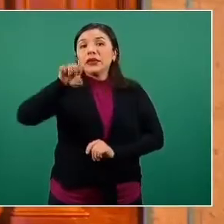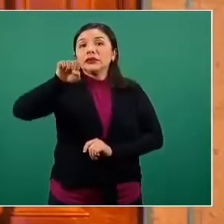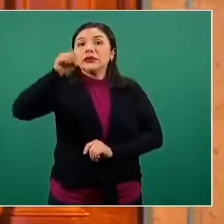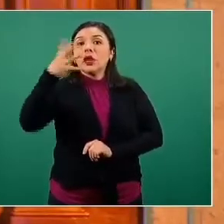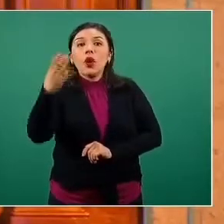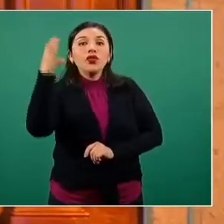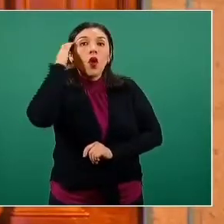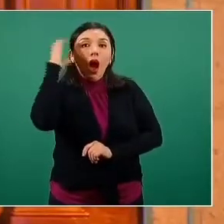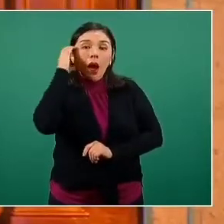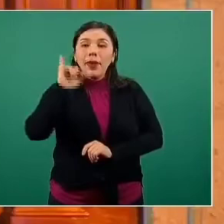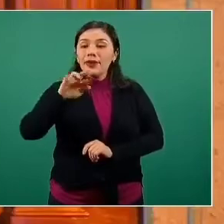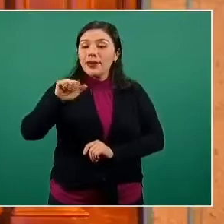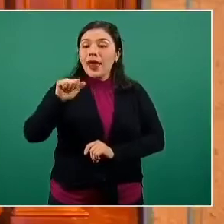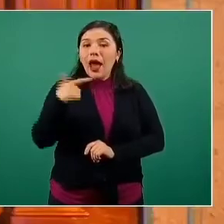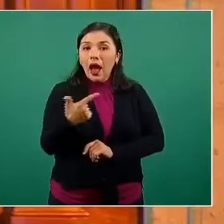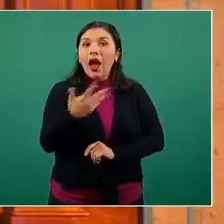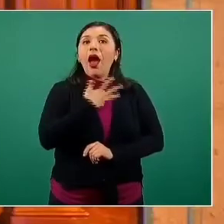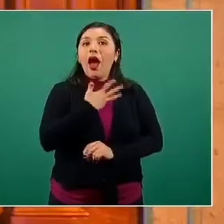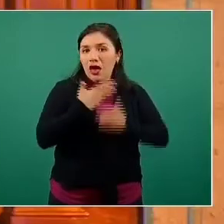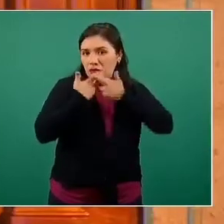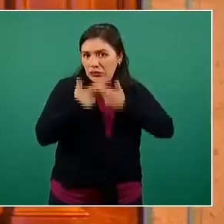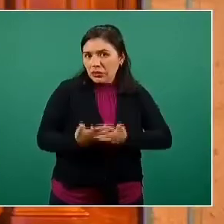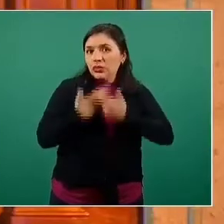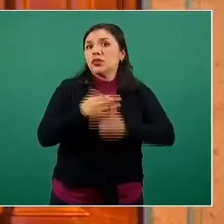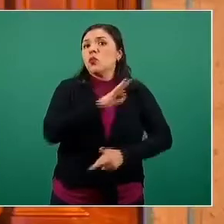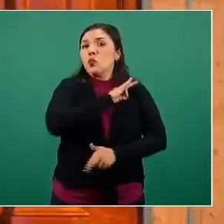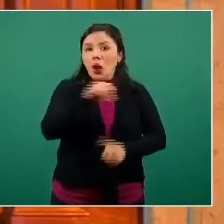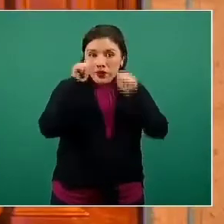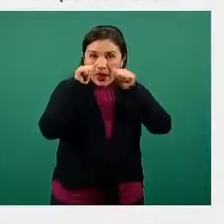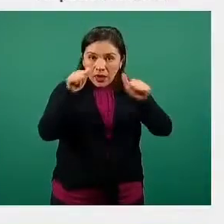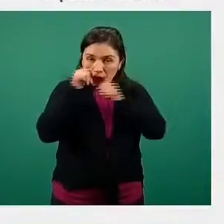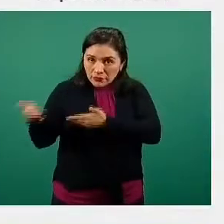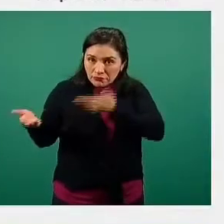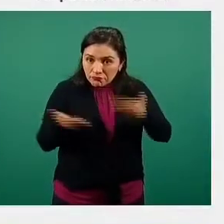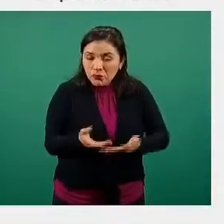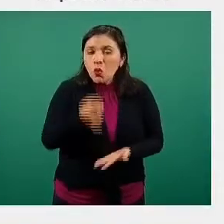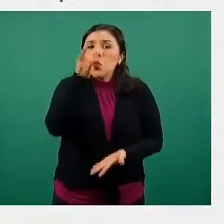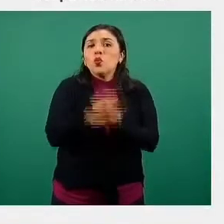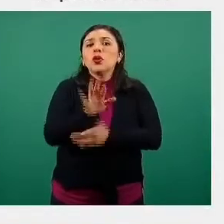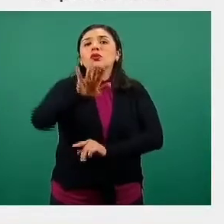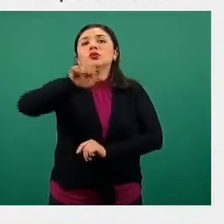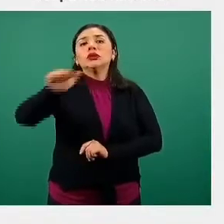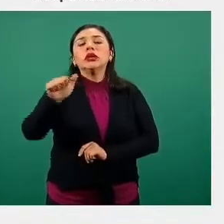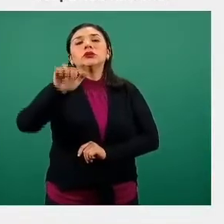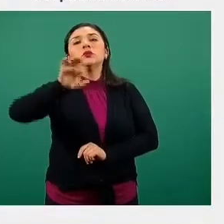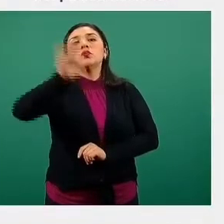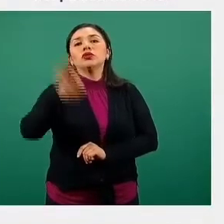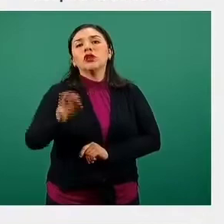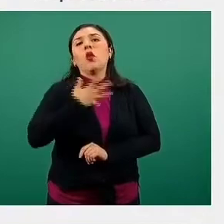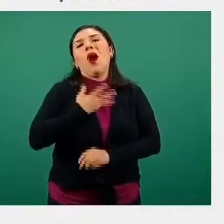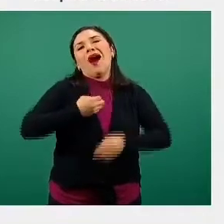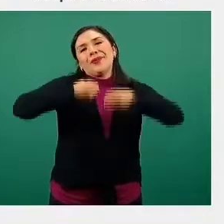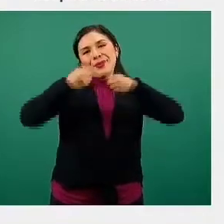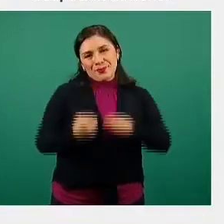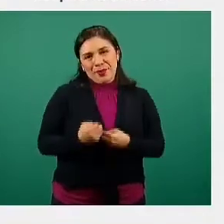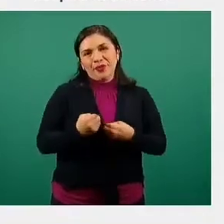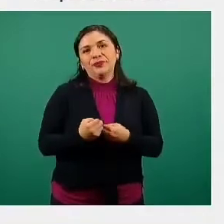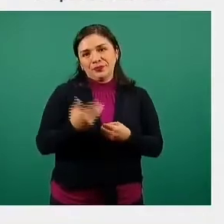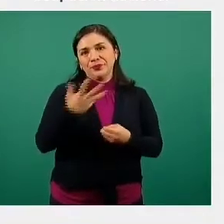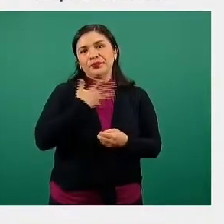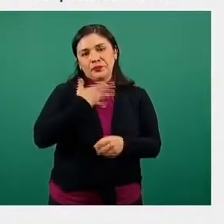15.564 camas IRA general disponibles, teniendo solamente un 56% entonces de